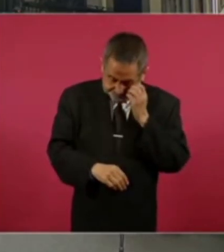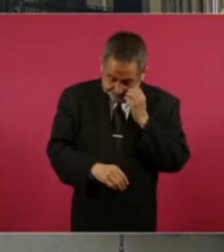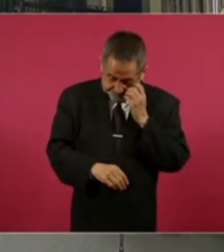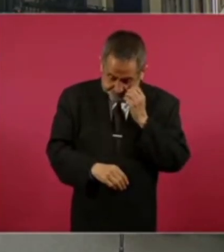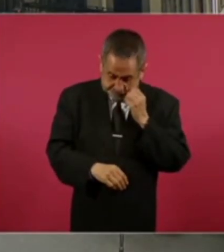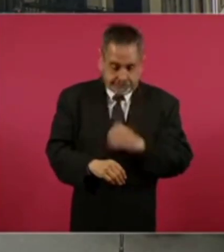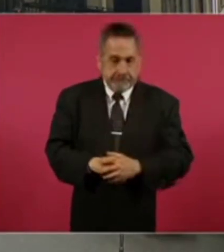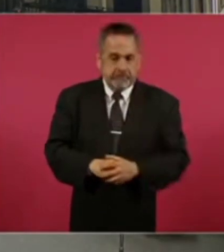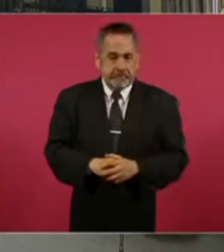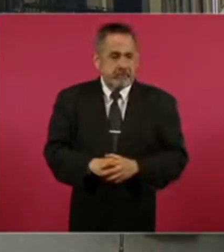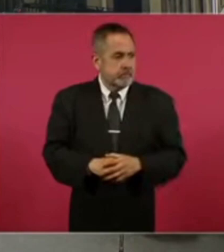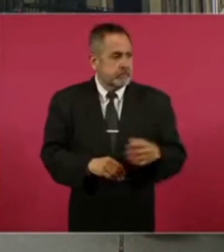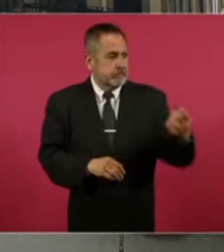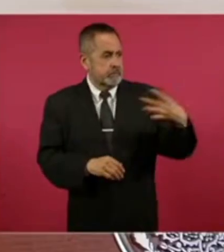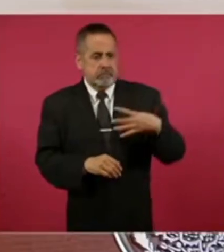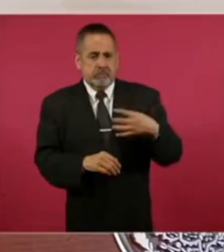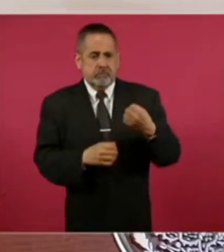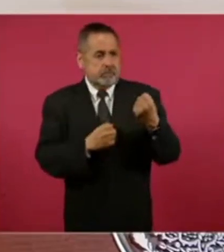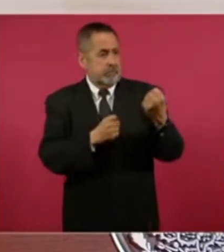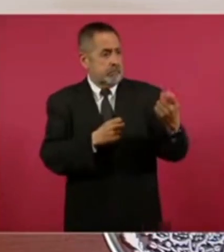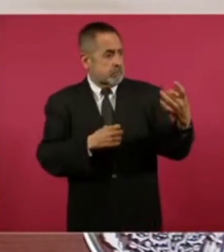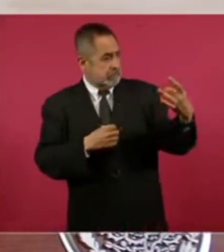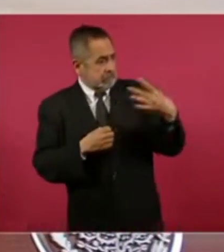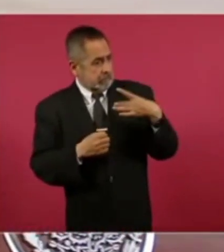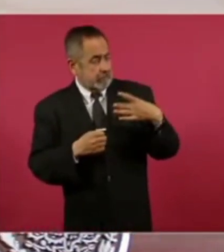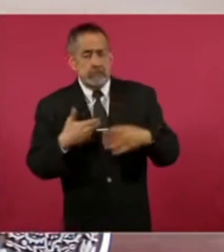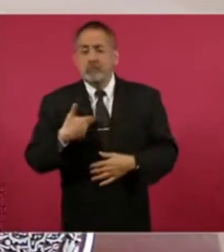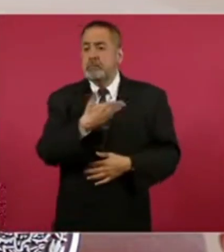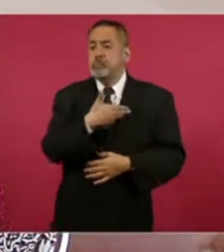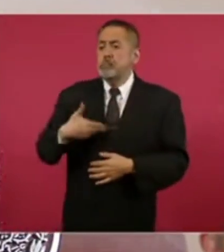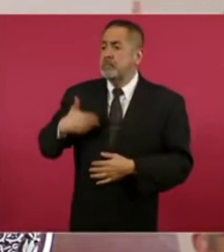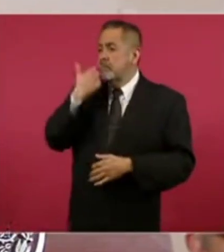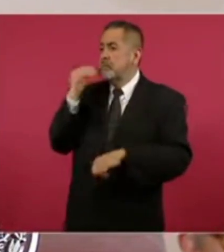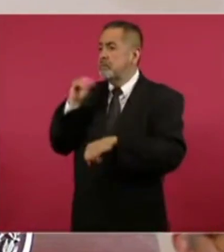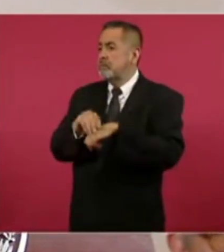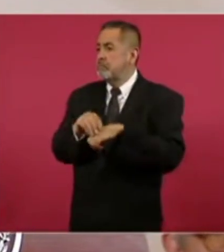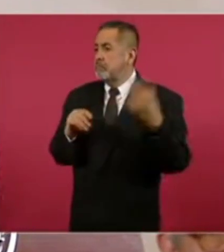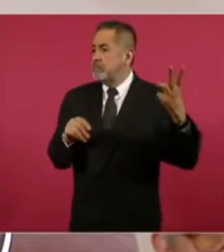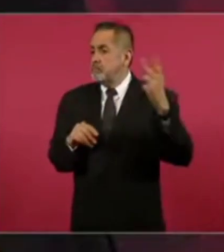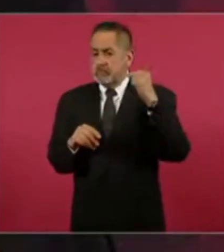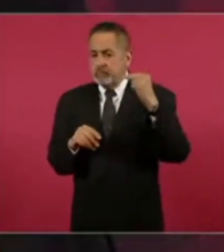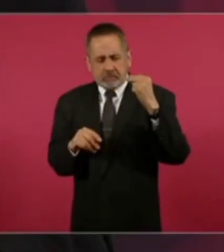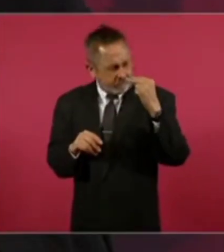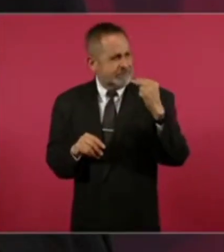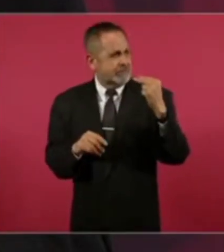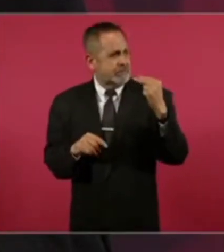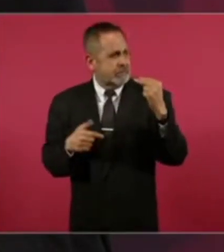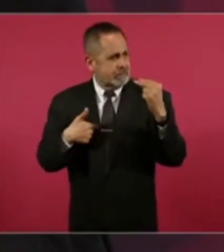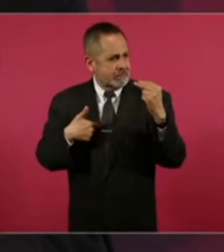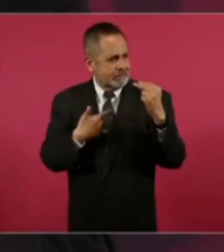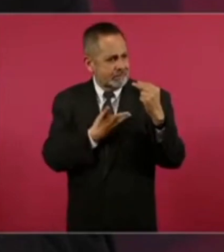el mismo o más poder, en este caso en particular, que el presidente.